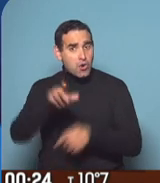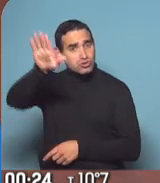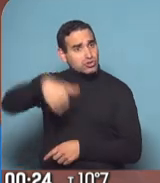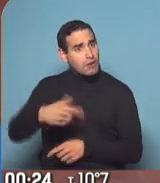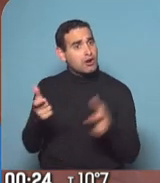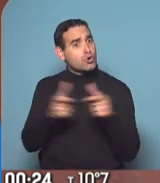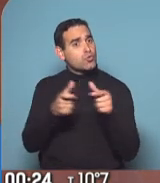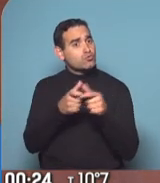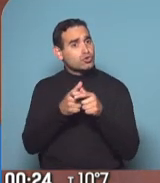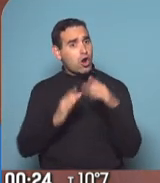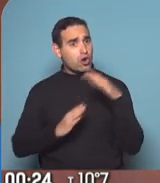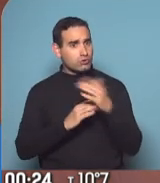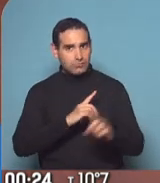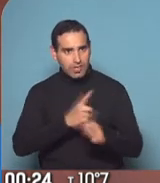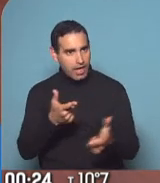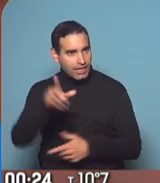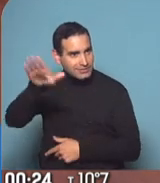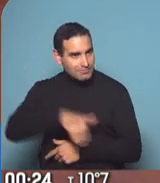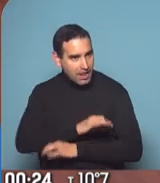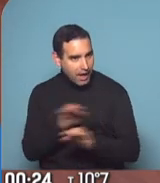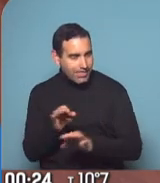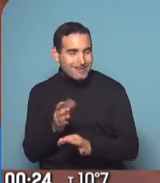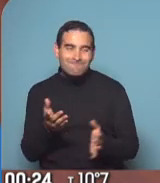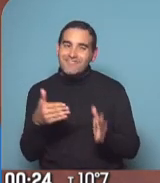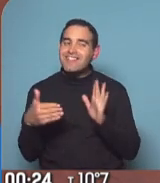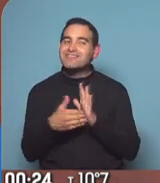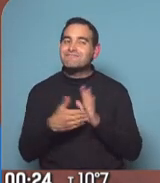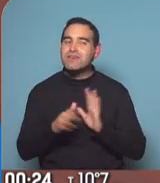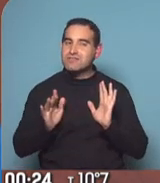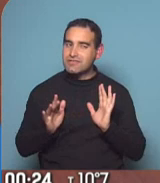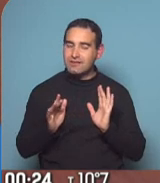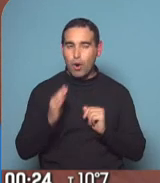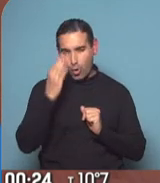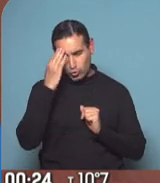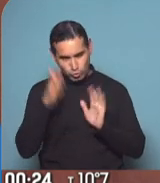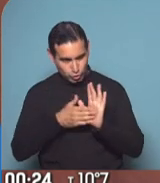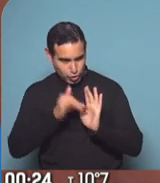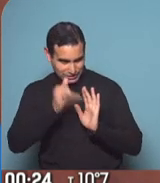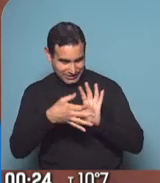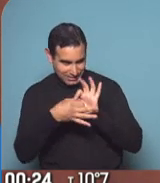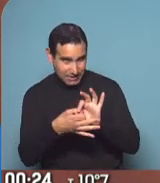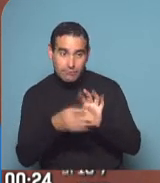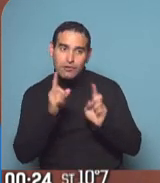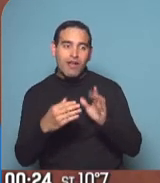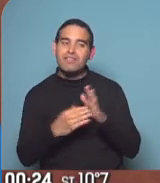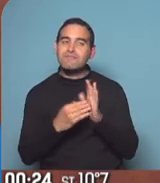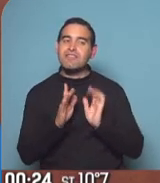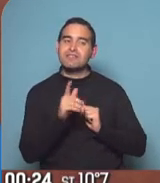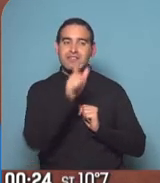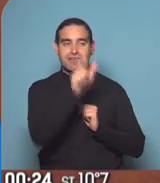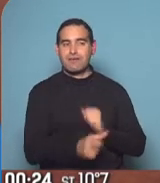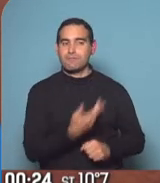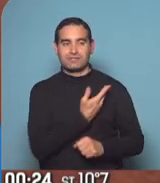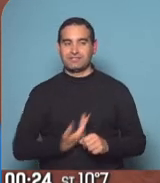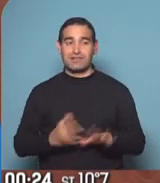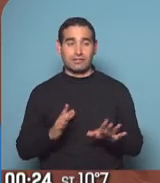de gabinete si entonces depende de la letra constitucional sí pero también depende del presidente en